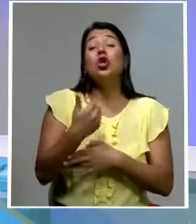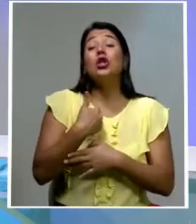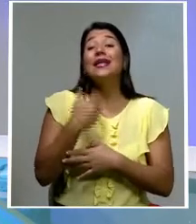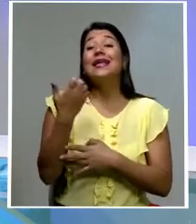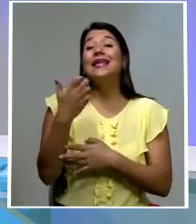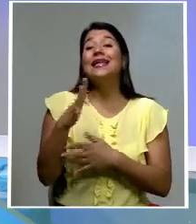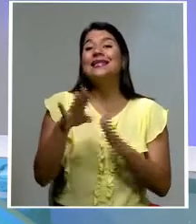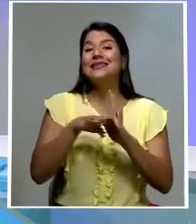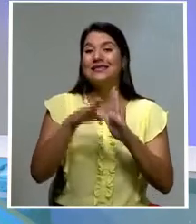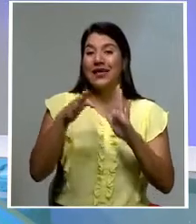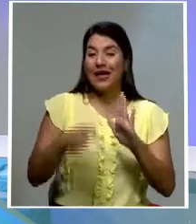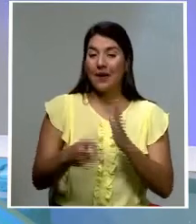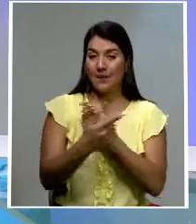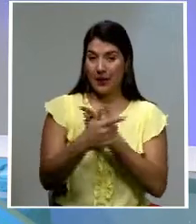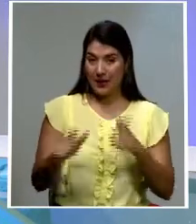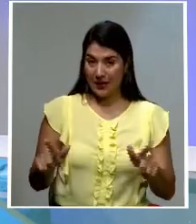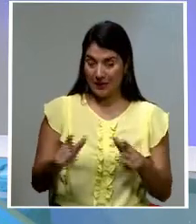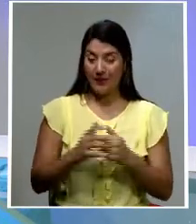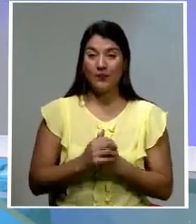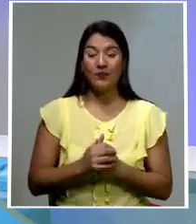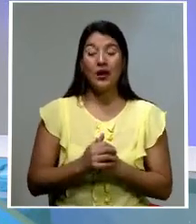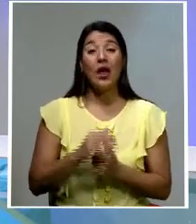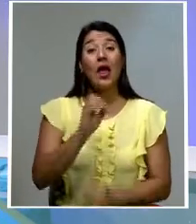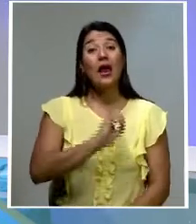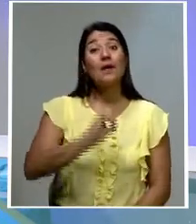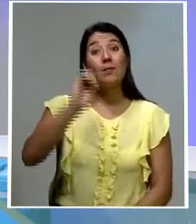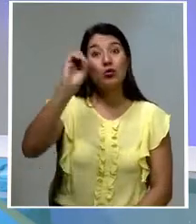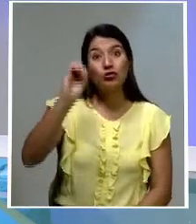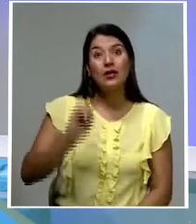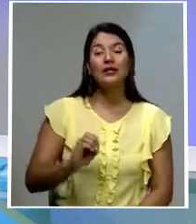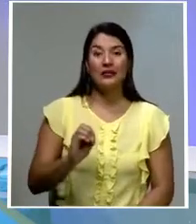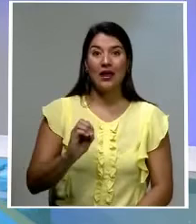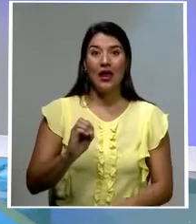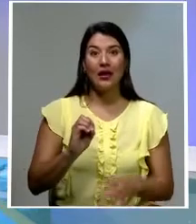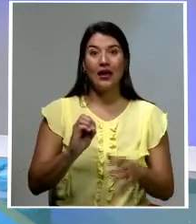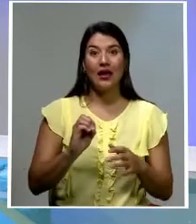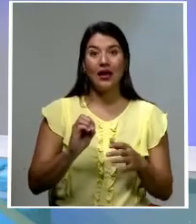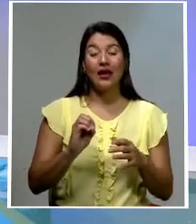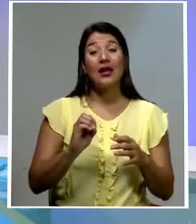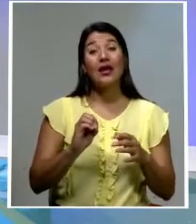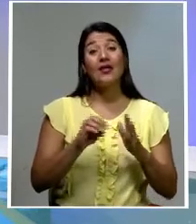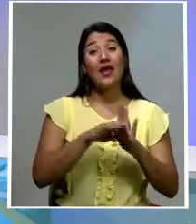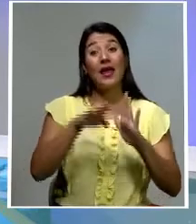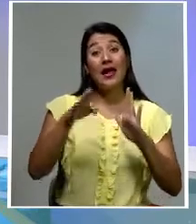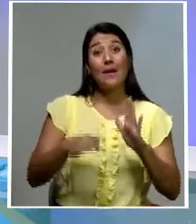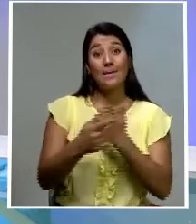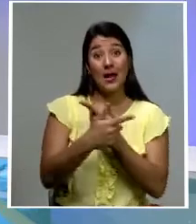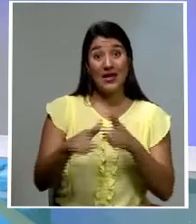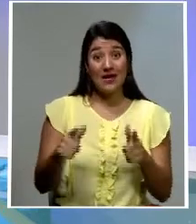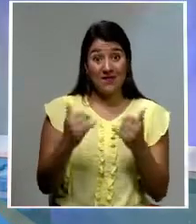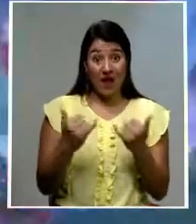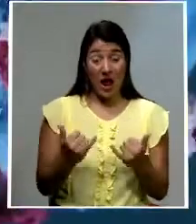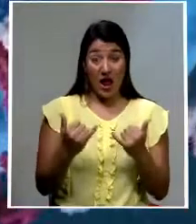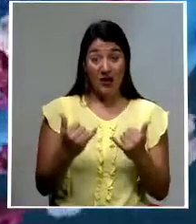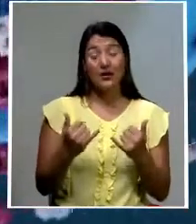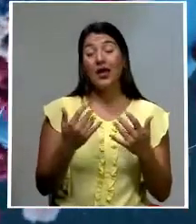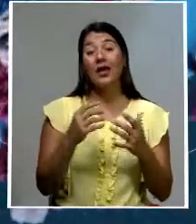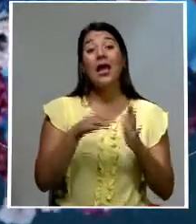camas disponibles. El porcentaje de ocupación de camas para hoy en la caja es de un